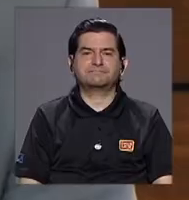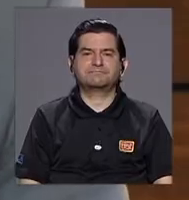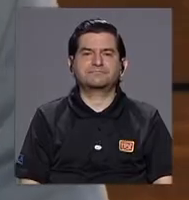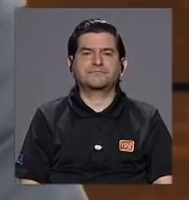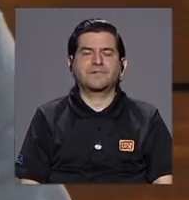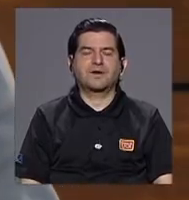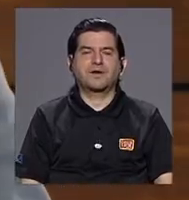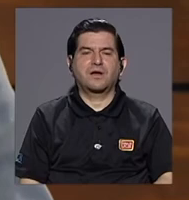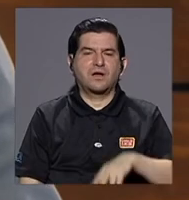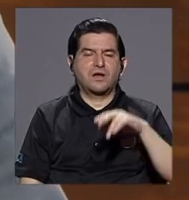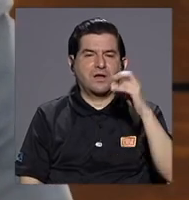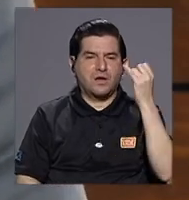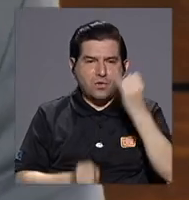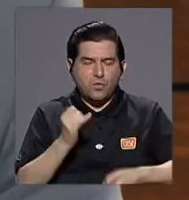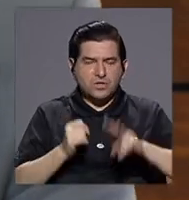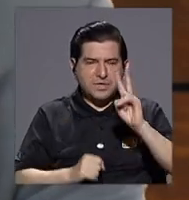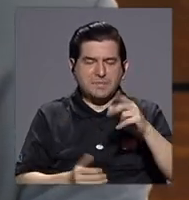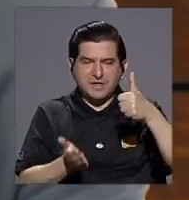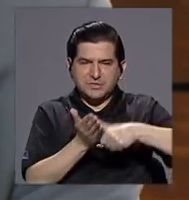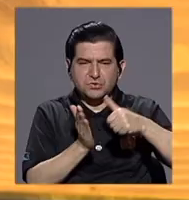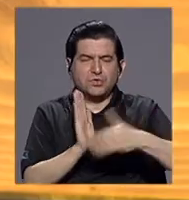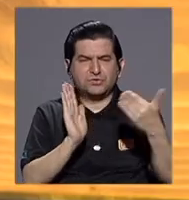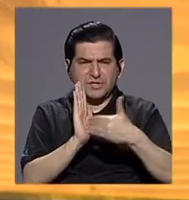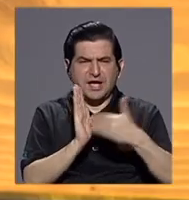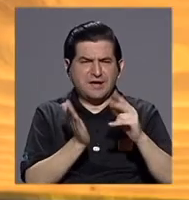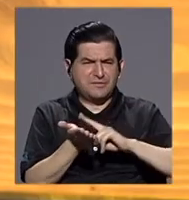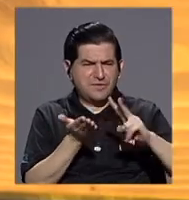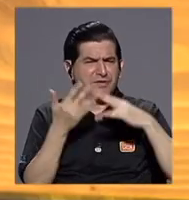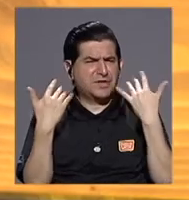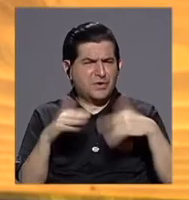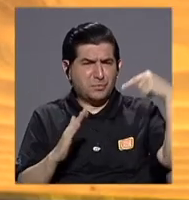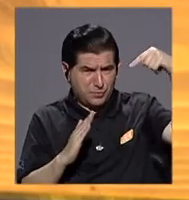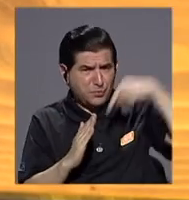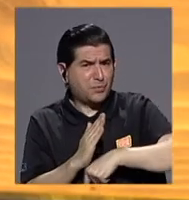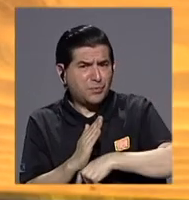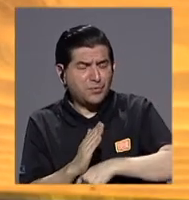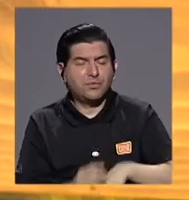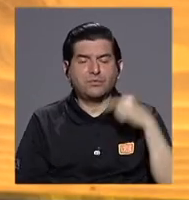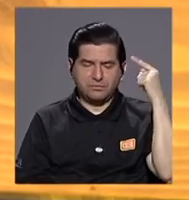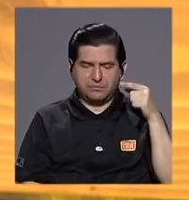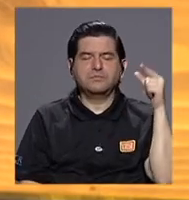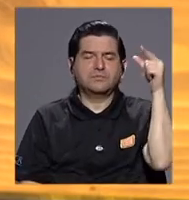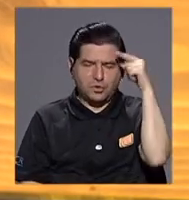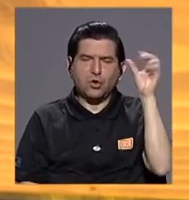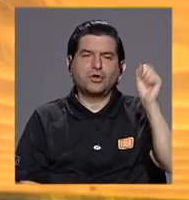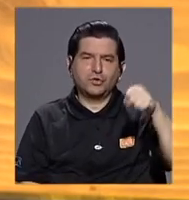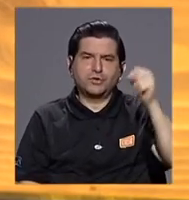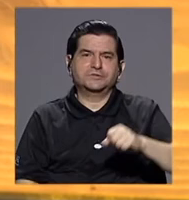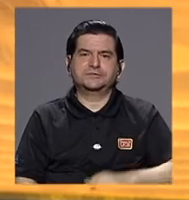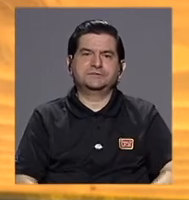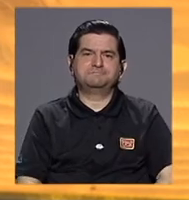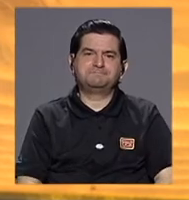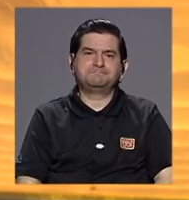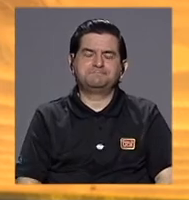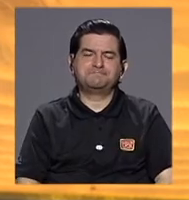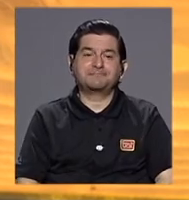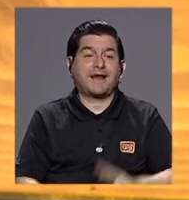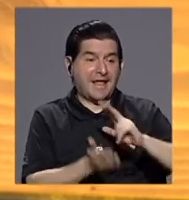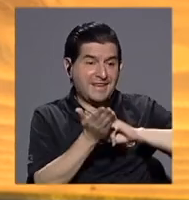Estas dos últimas elecciones los han golpeado terriblemente, don Francisco. Sí, obviamente,